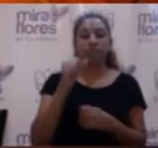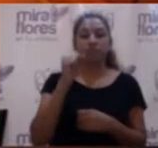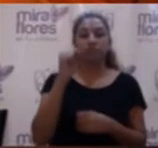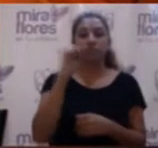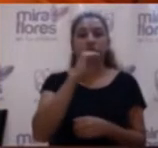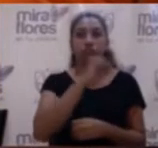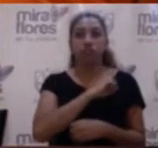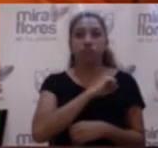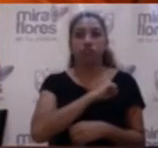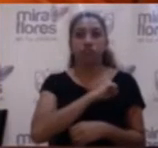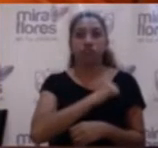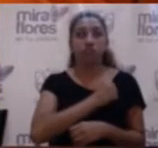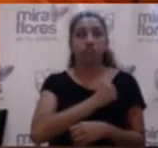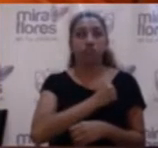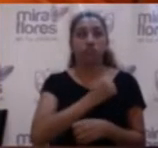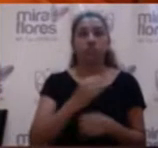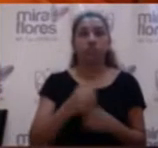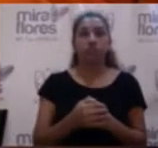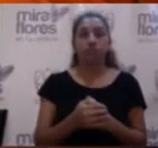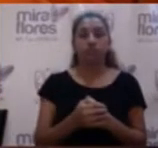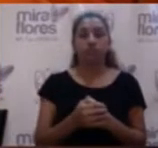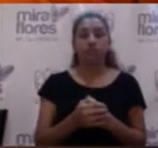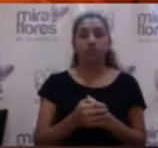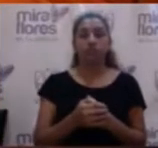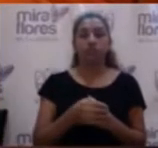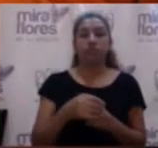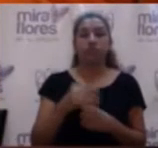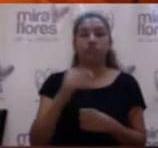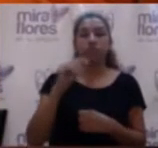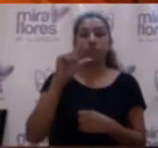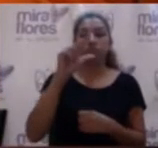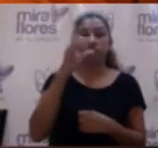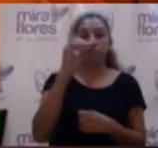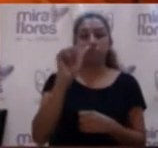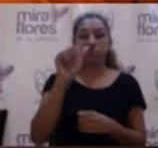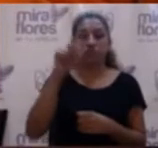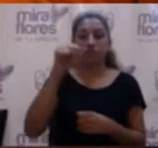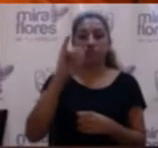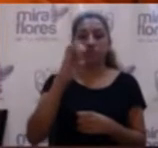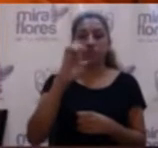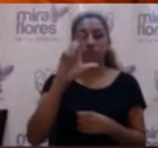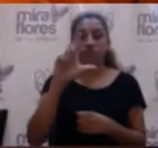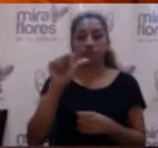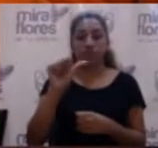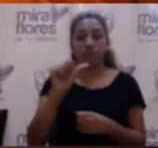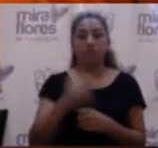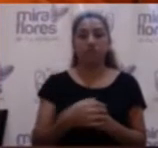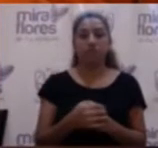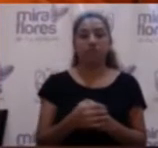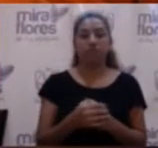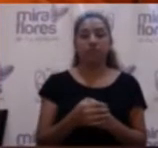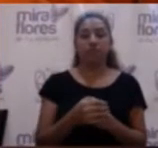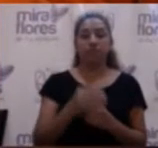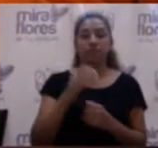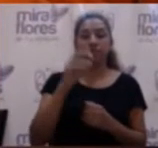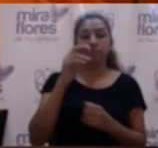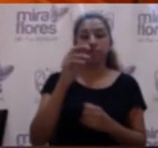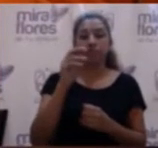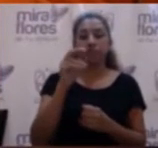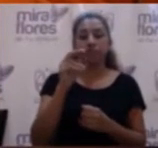Susana Stiglitz-Guazzo, señorita Daniela Lozano Vítor, señora Franca Rey Camino,